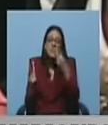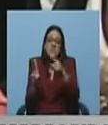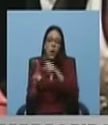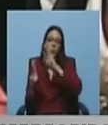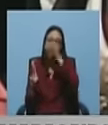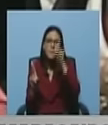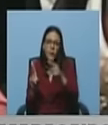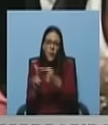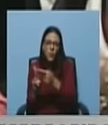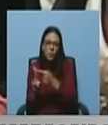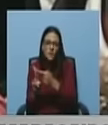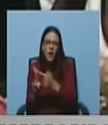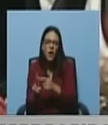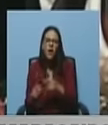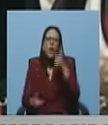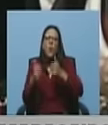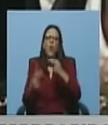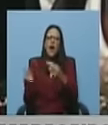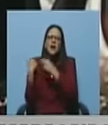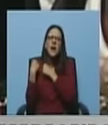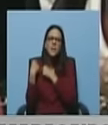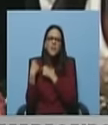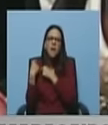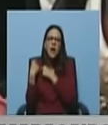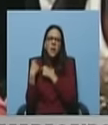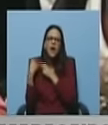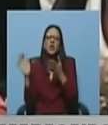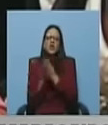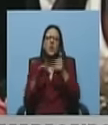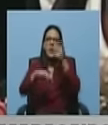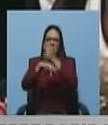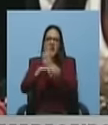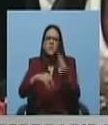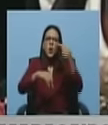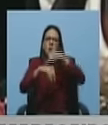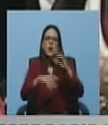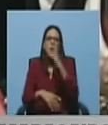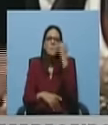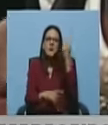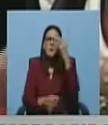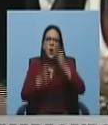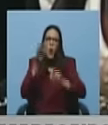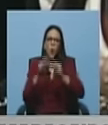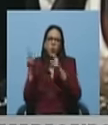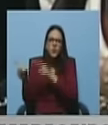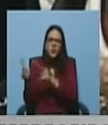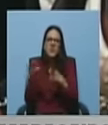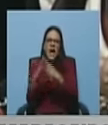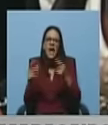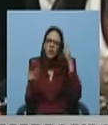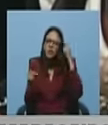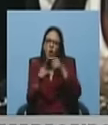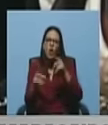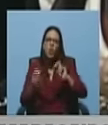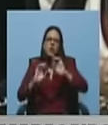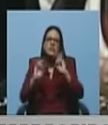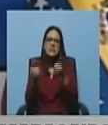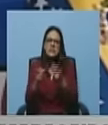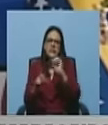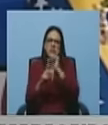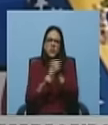lugar, ¿cuál es la responsabilidad de la Dirección Nacional de Primero Justicia en todo esto?